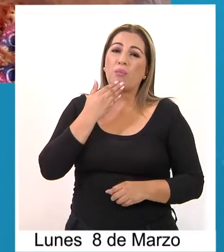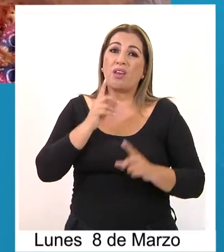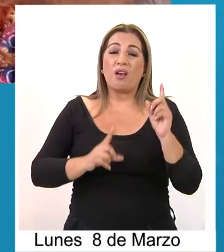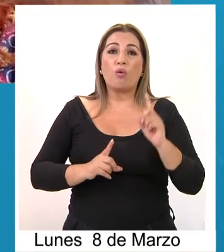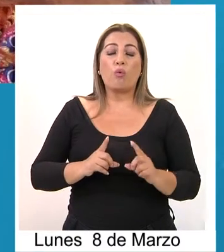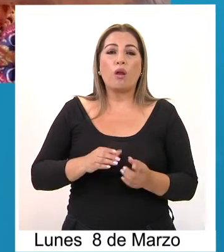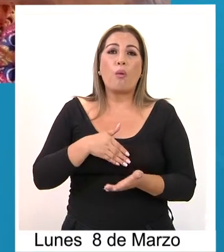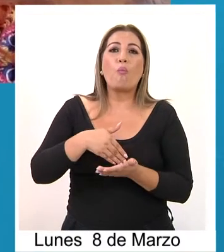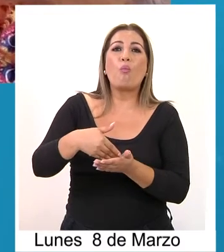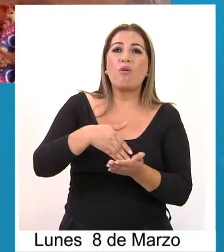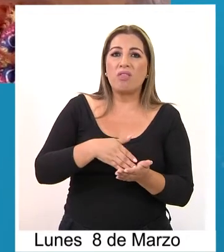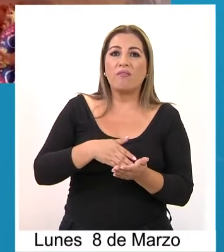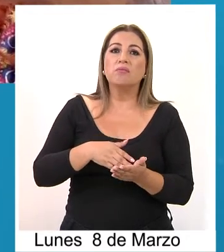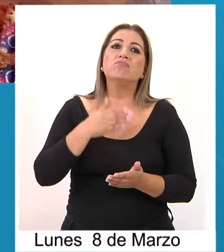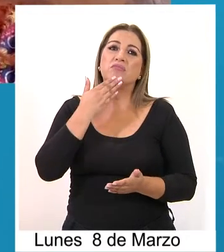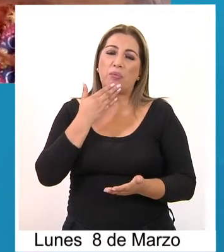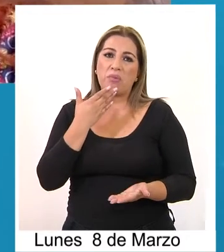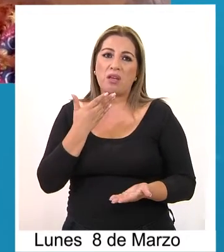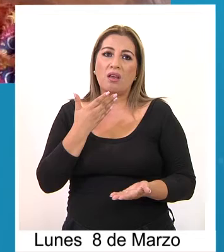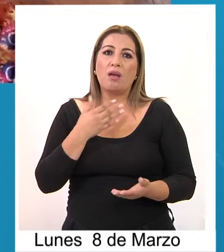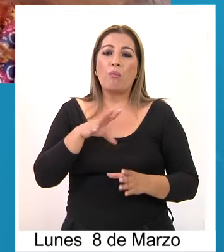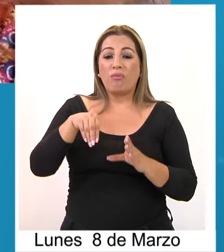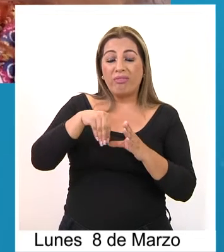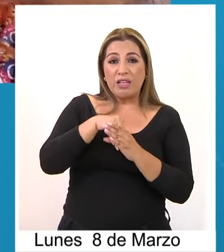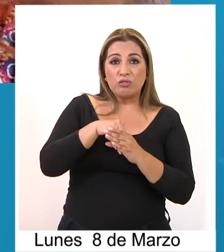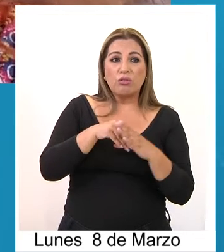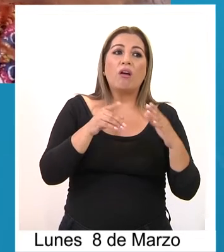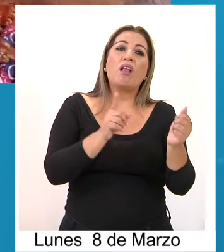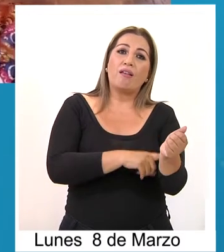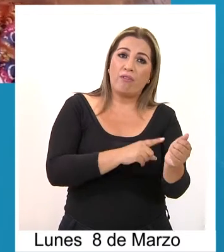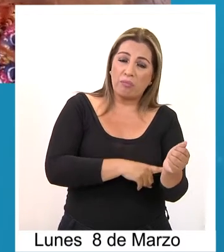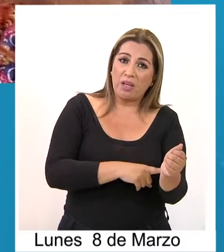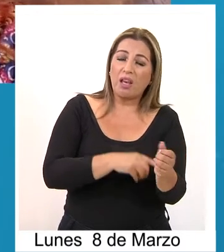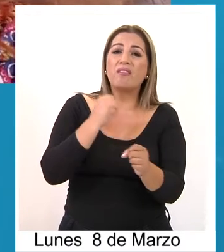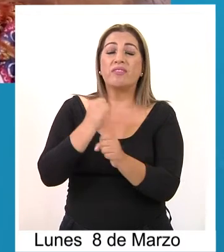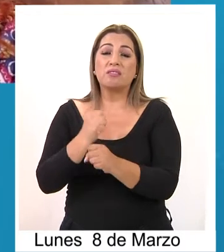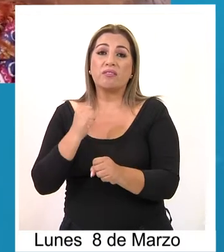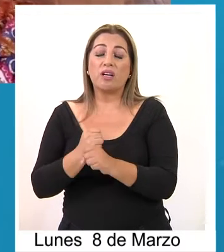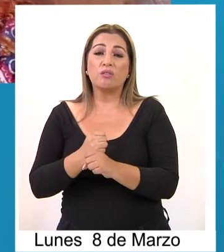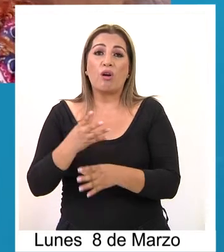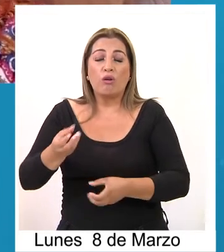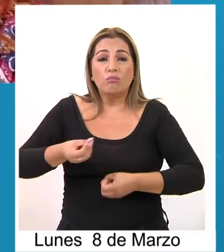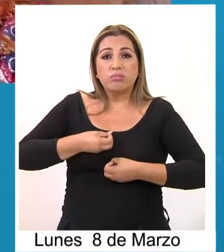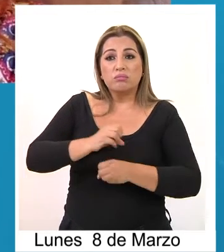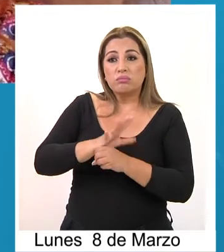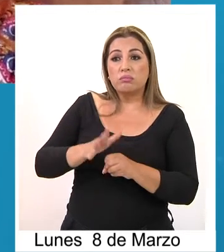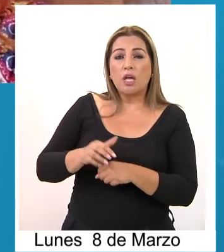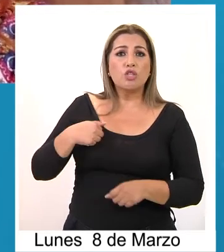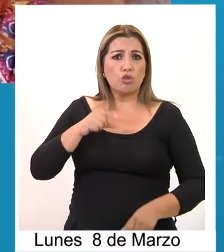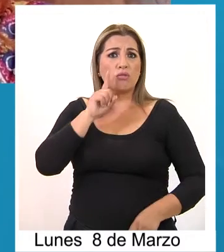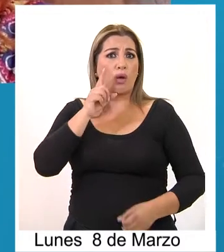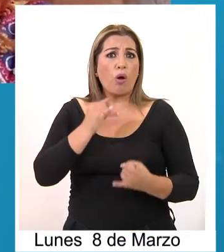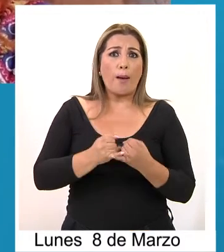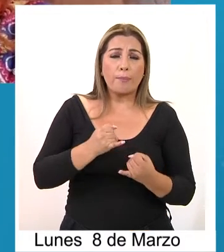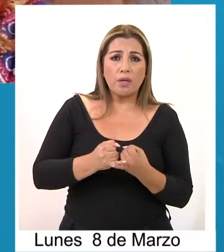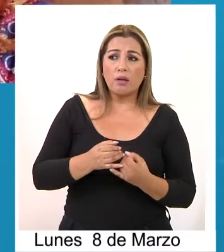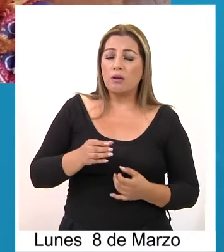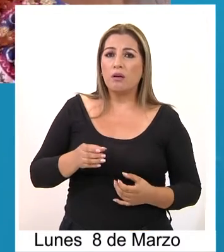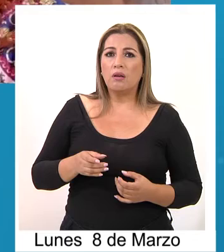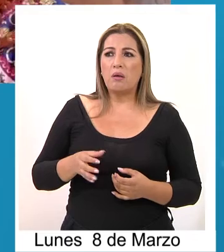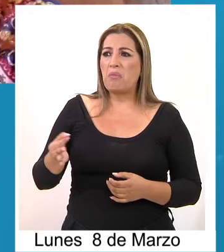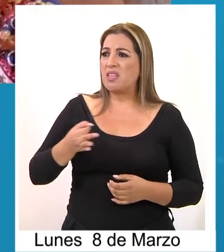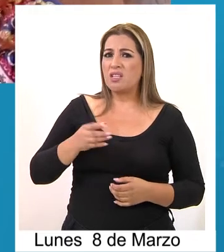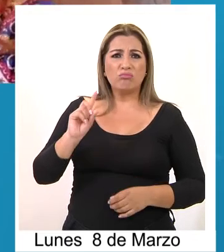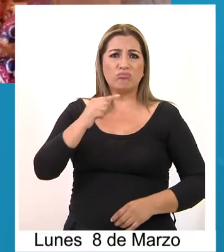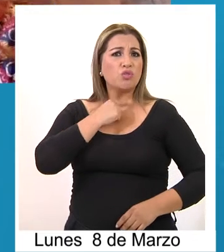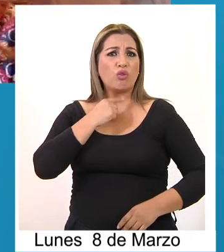adquirir el coronavirus por su situación laboral familiar, se les dé la opción de vacunarse. Y yo también he ujú, tenido amigas y pacientes que me dicen, sabes que yo prefiero